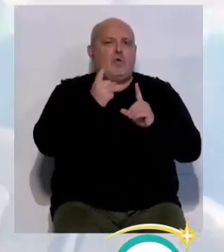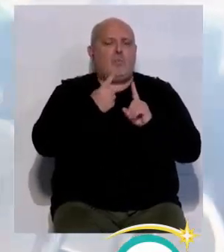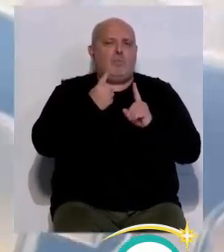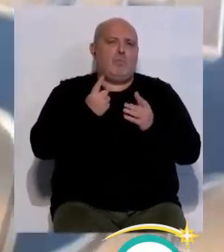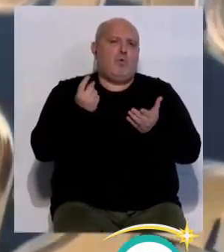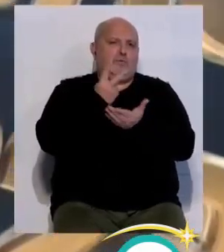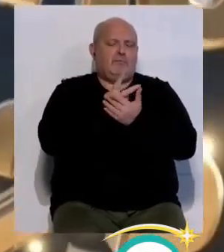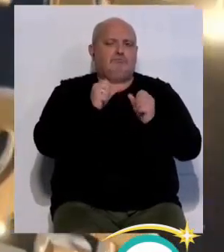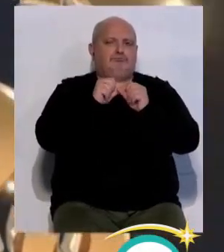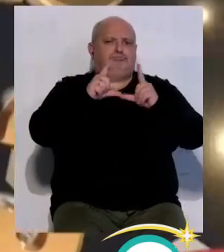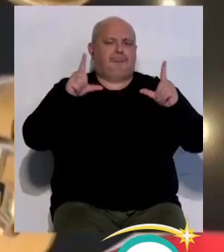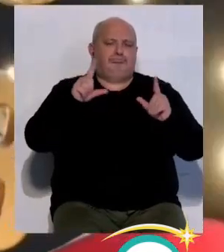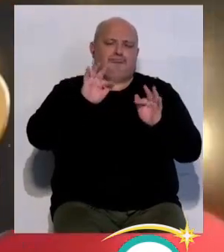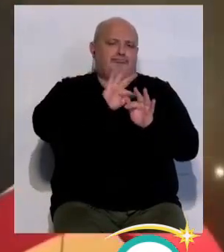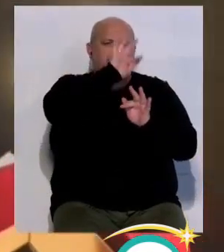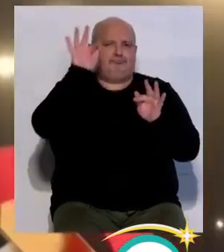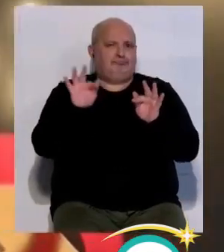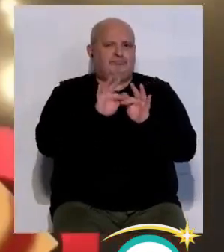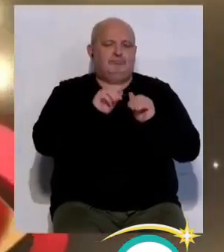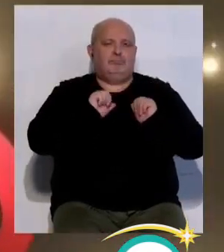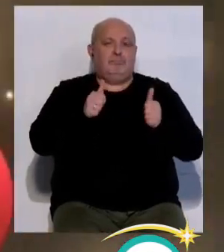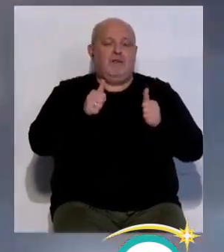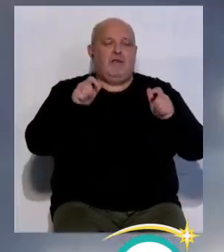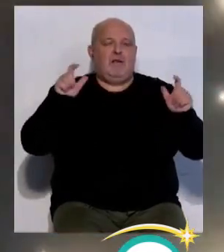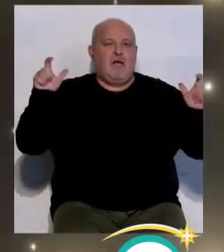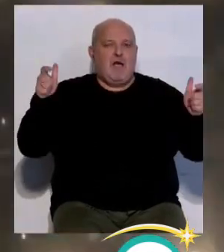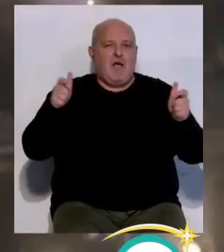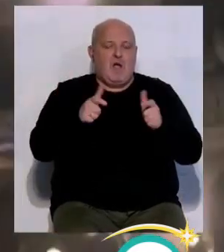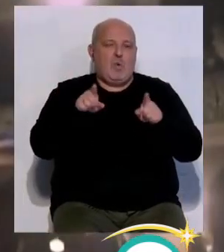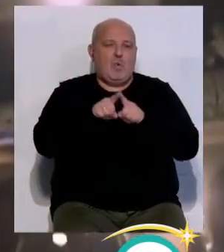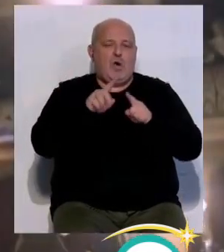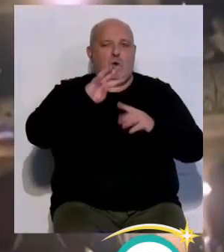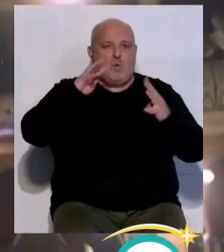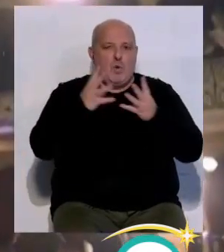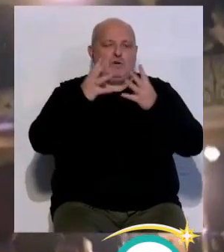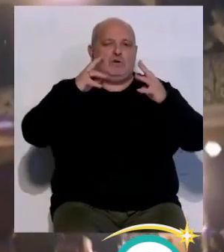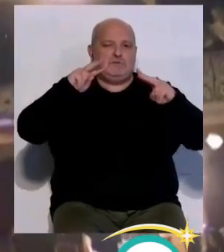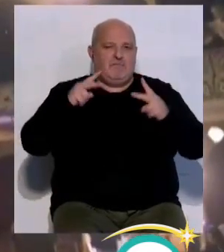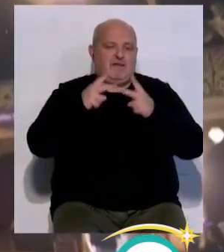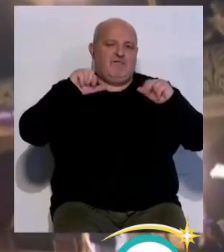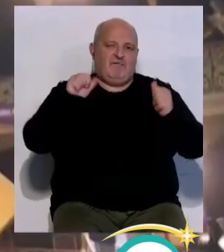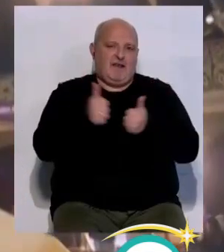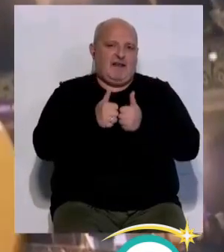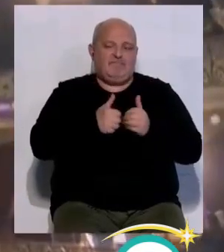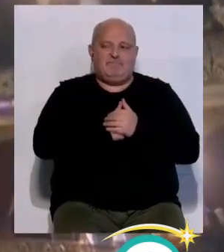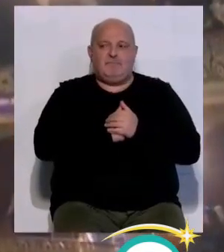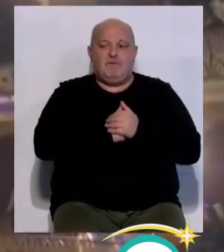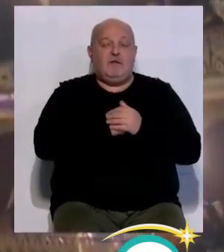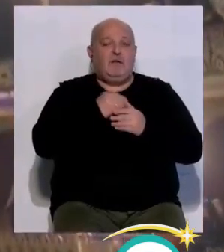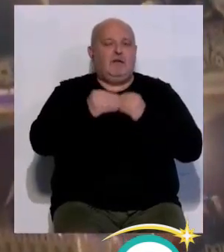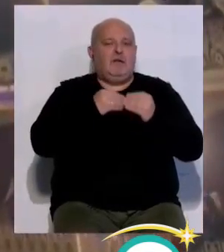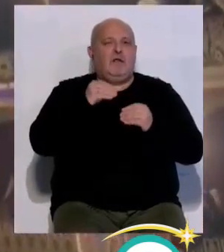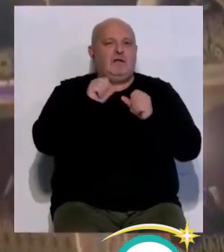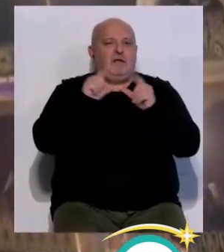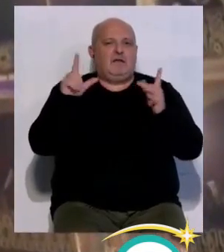a asumir la retransmisión íntegra del concurso desde la fase preliminar, al igual que los cuartos, semifinales y final. Lo hará en su